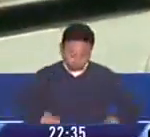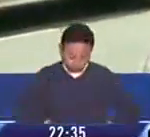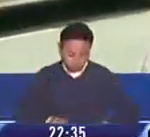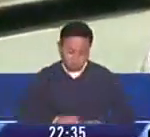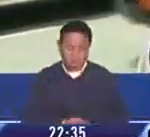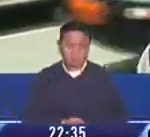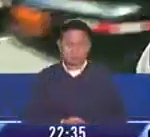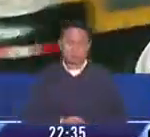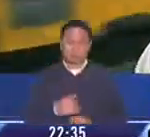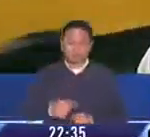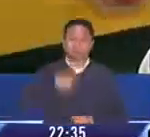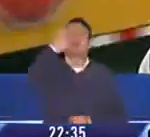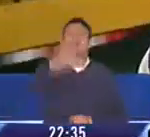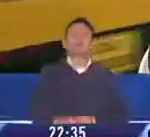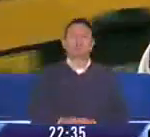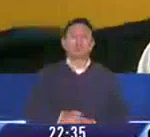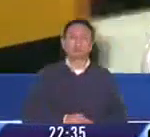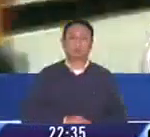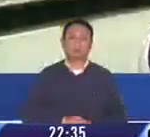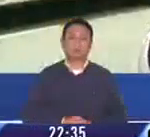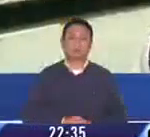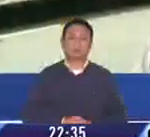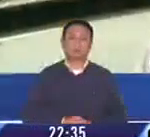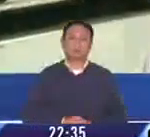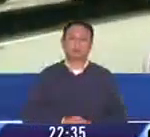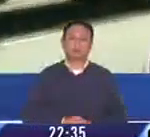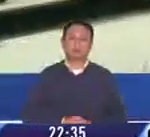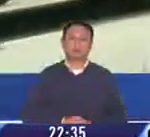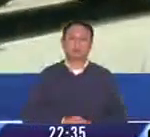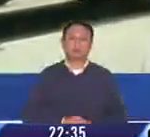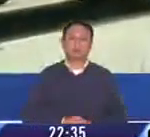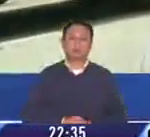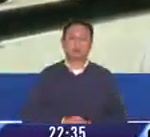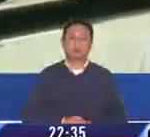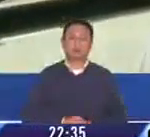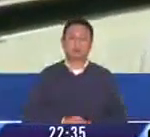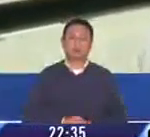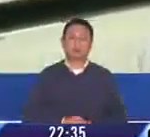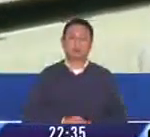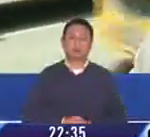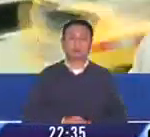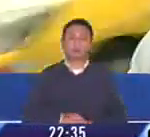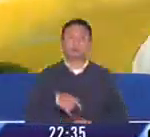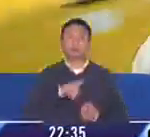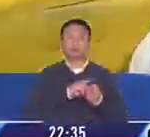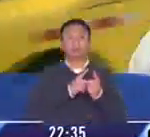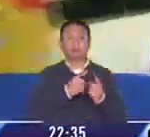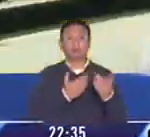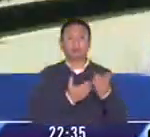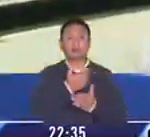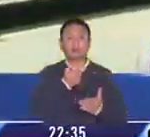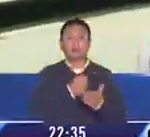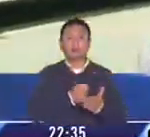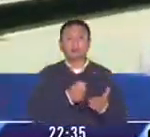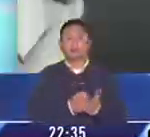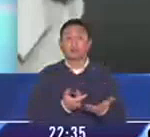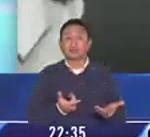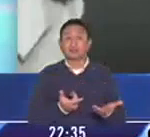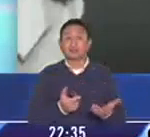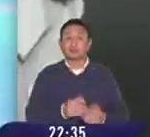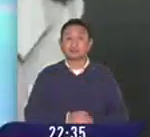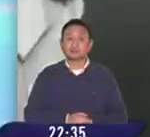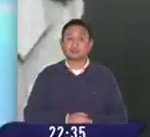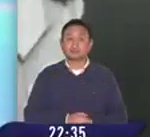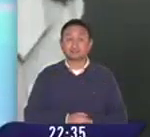de esquivarle, pero se me hizo 8 la llanta delantera. Tuve que cambiar de aro. O sea, bueno, ¿y a quién culpa? Nadie.